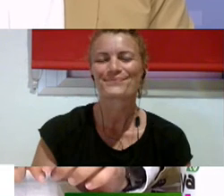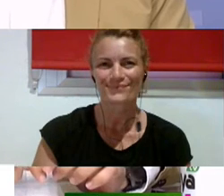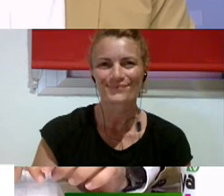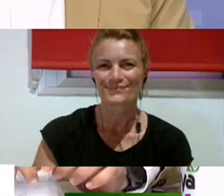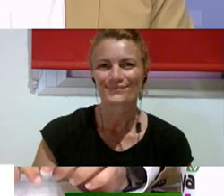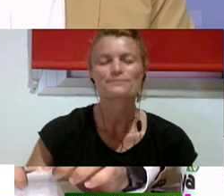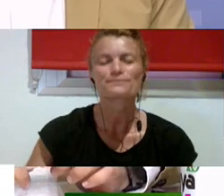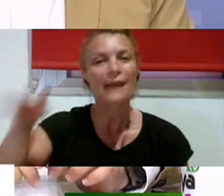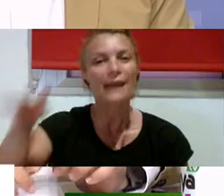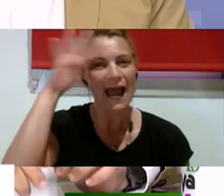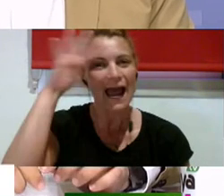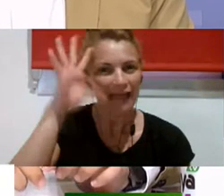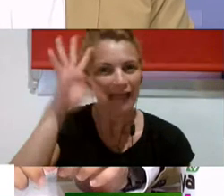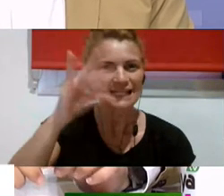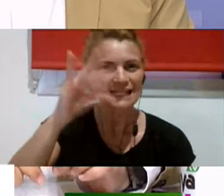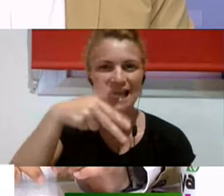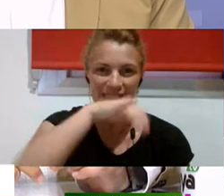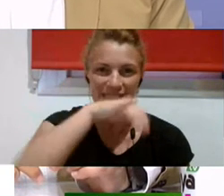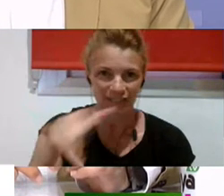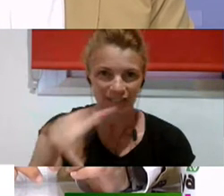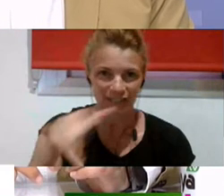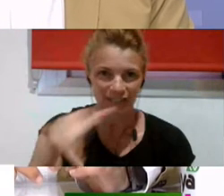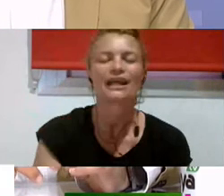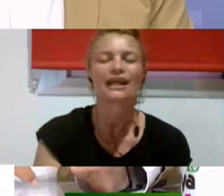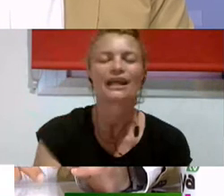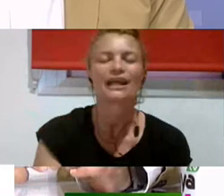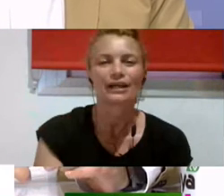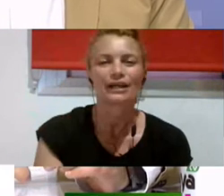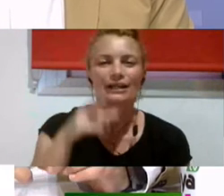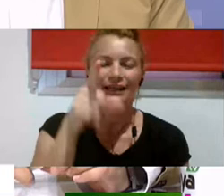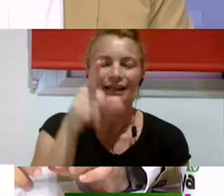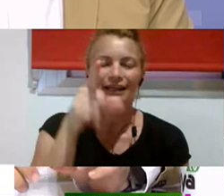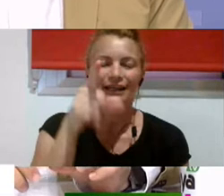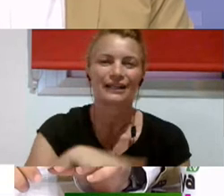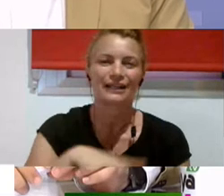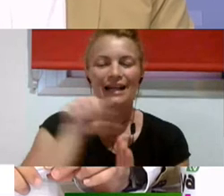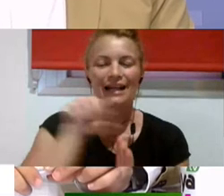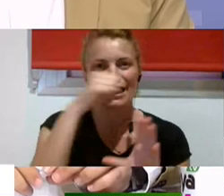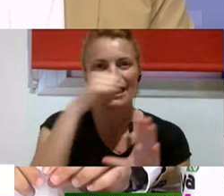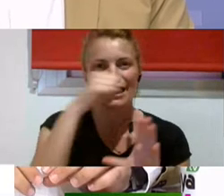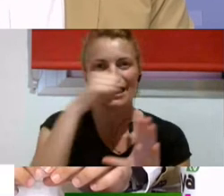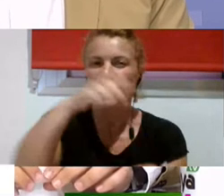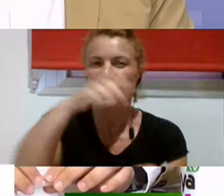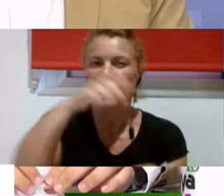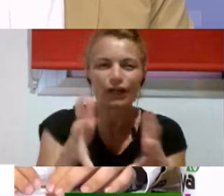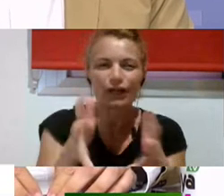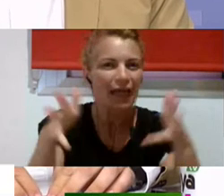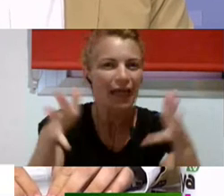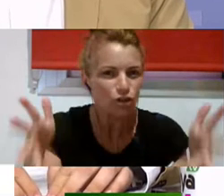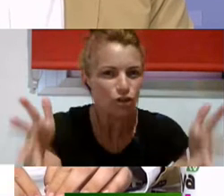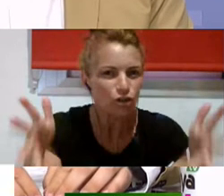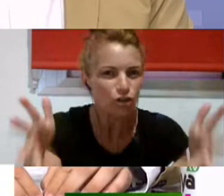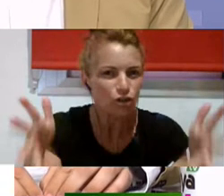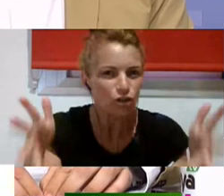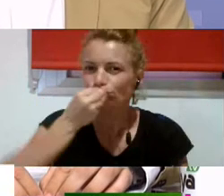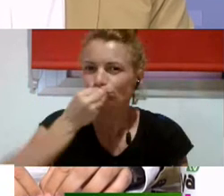Alejandro Sánchez Chavinet, desde Cádiz, esa labor grandiosa que hacéis. Muchísimas gracias por estar aquí